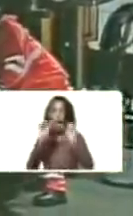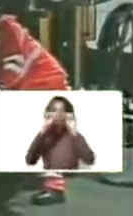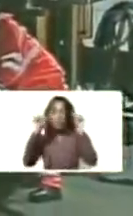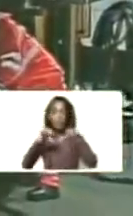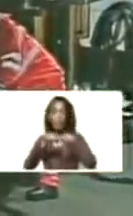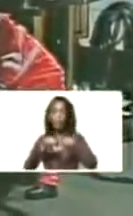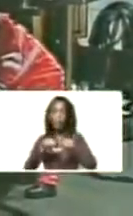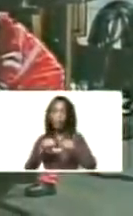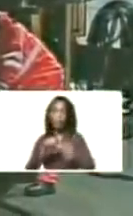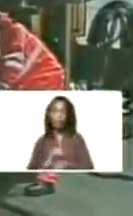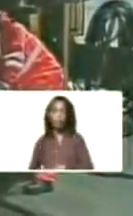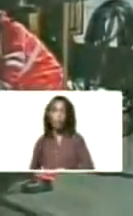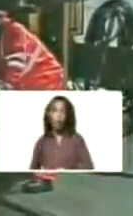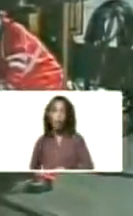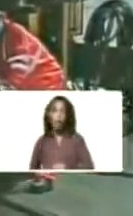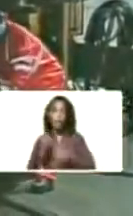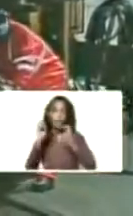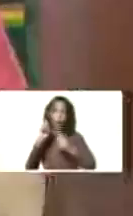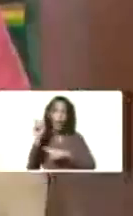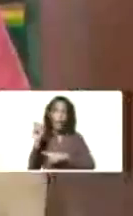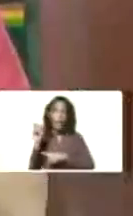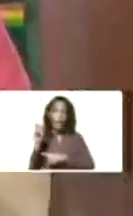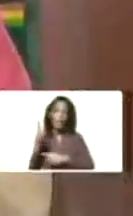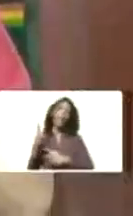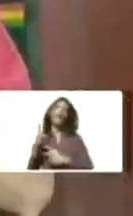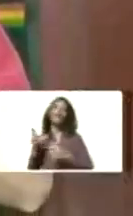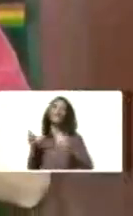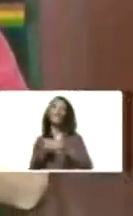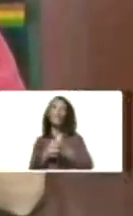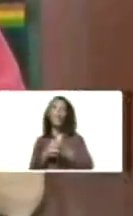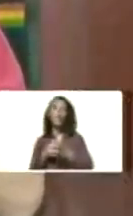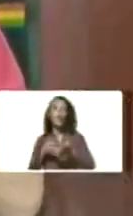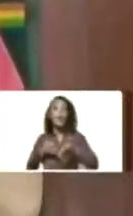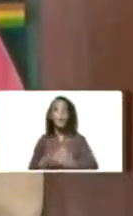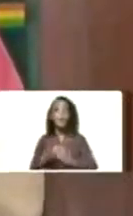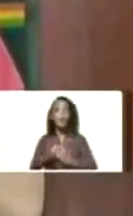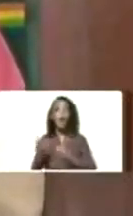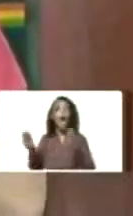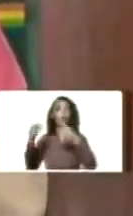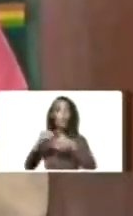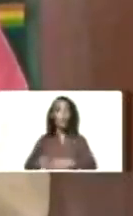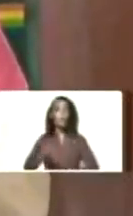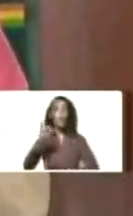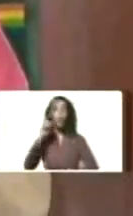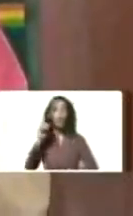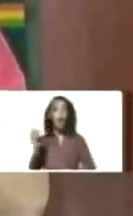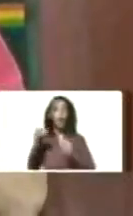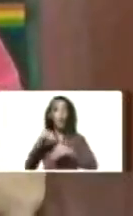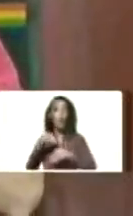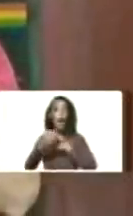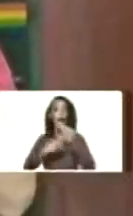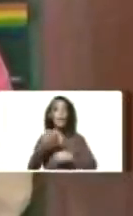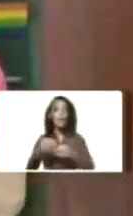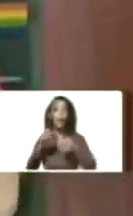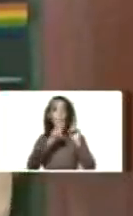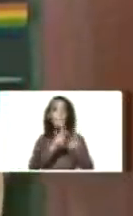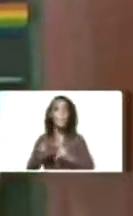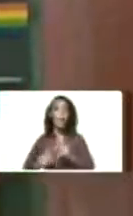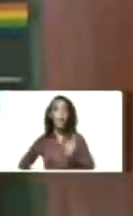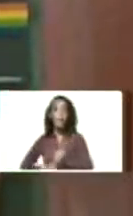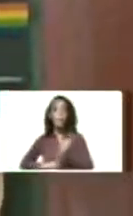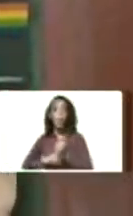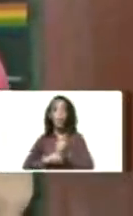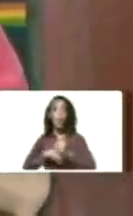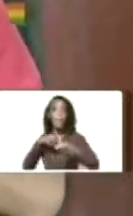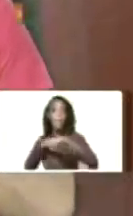como tal. Producto de ese congreso nacieron acuerdos importantes. Uno de esos acuerdos fue llevar a cabo un plan de repotenciación de